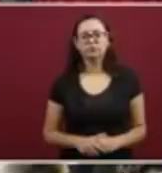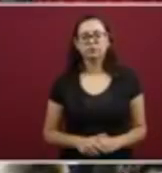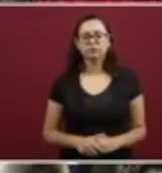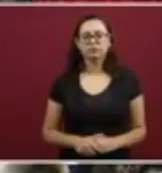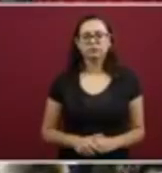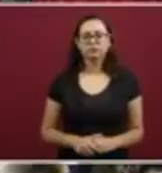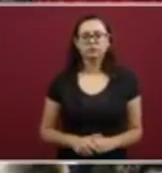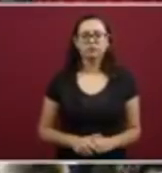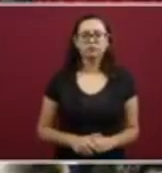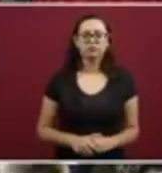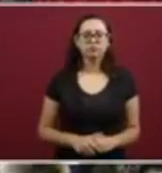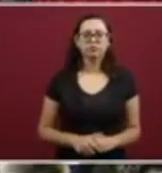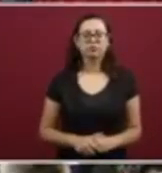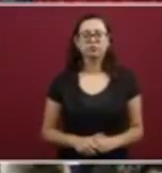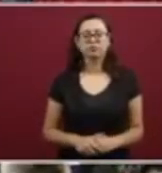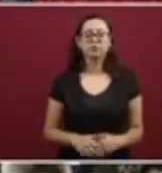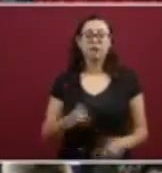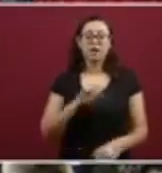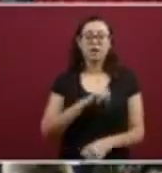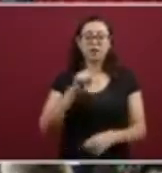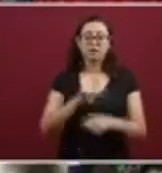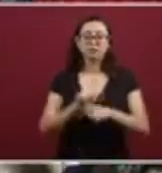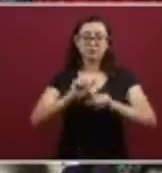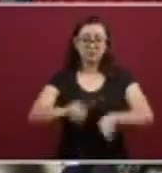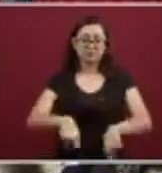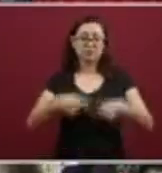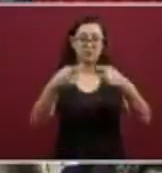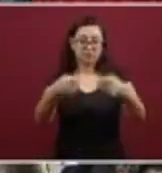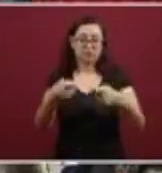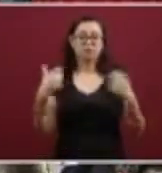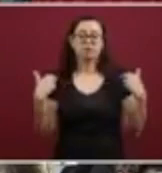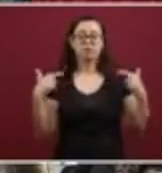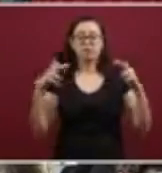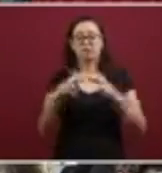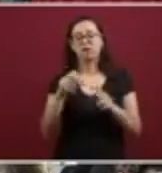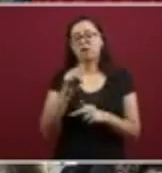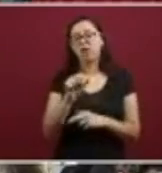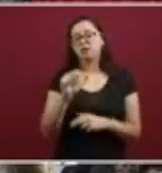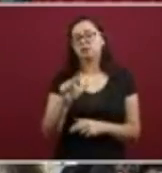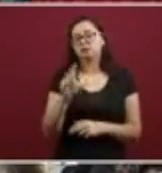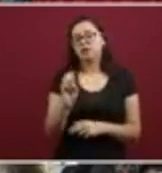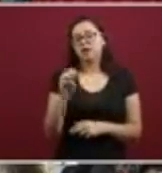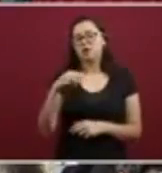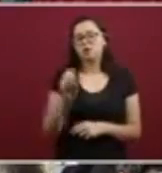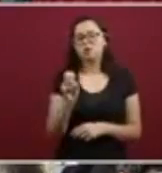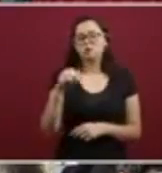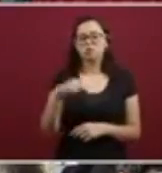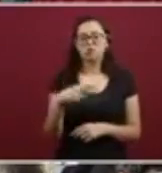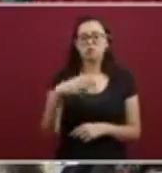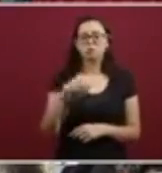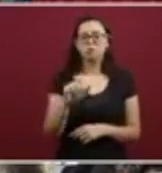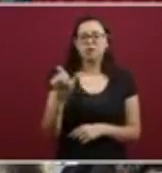Se hace una entrega especial al maestro Salomón Maximiliano Emeterio en representación de los